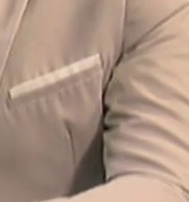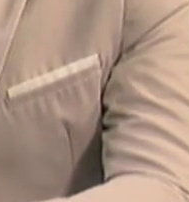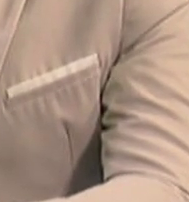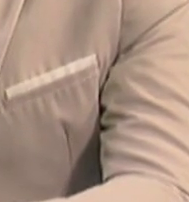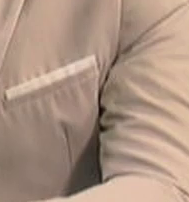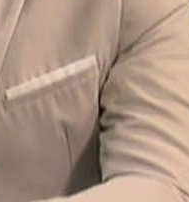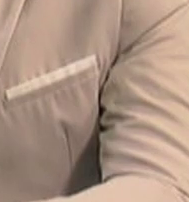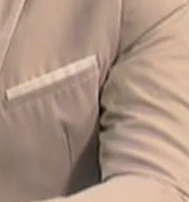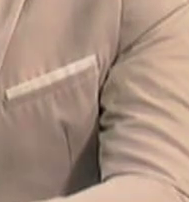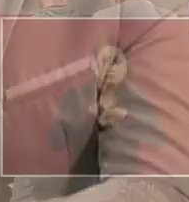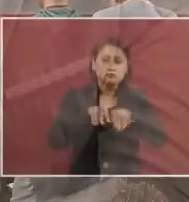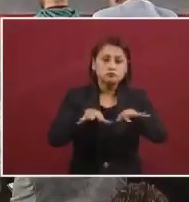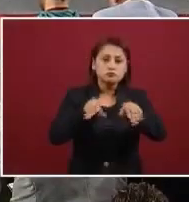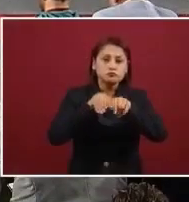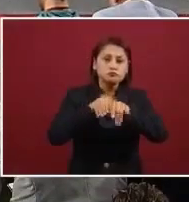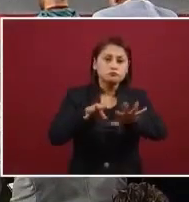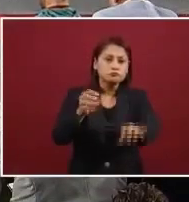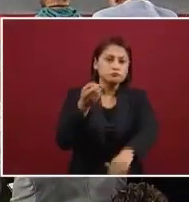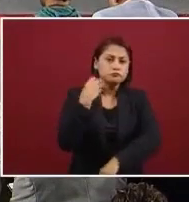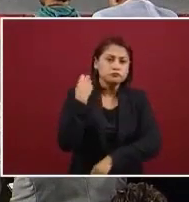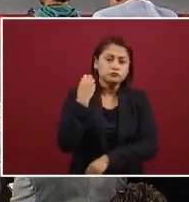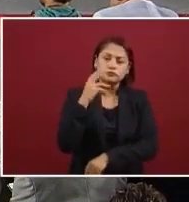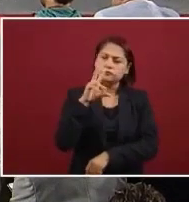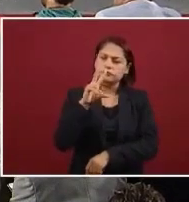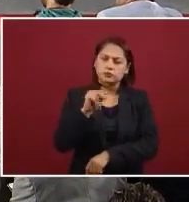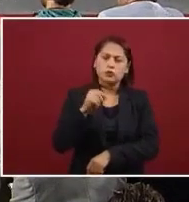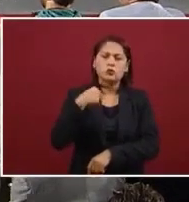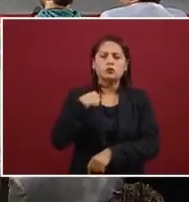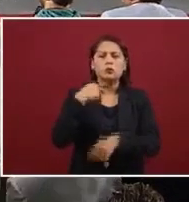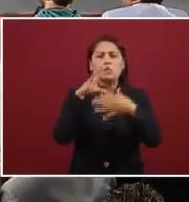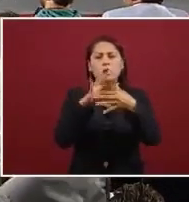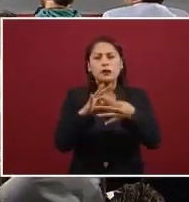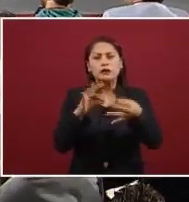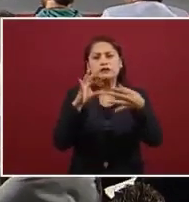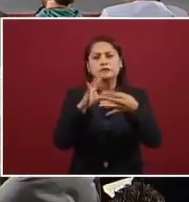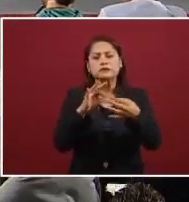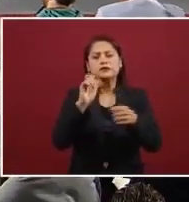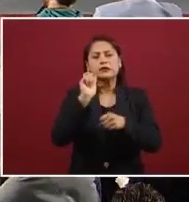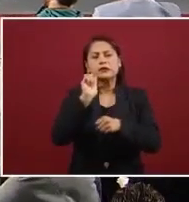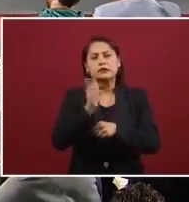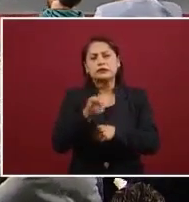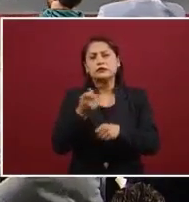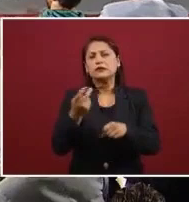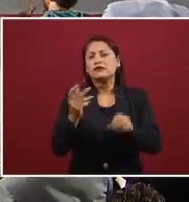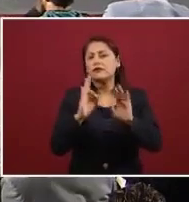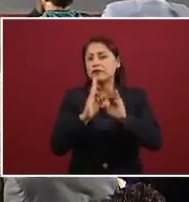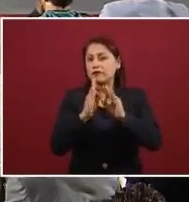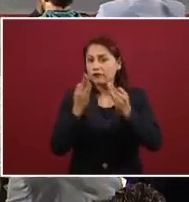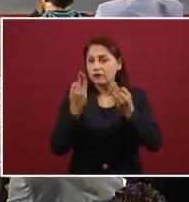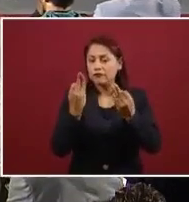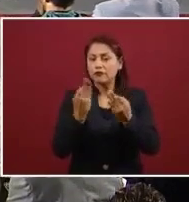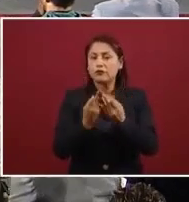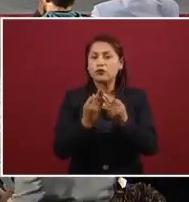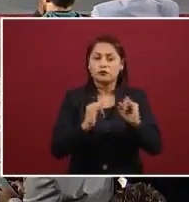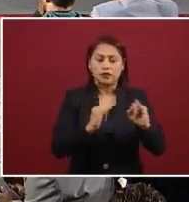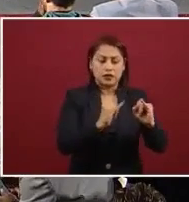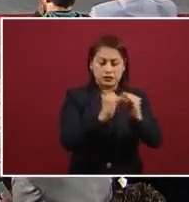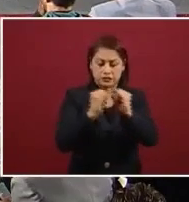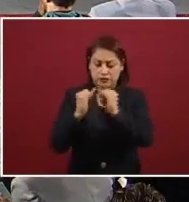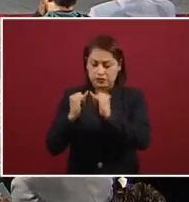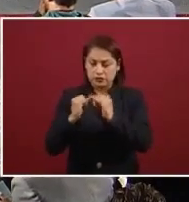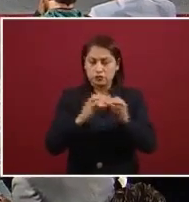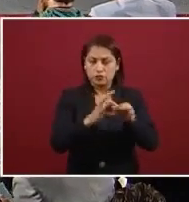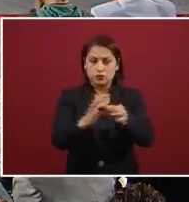la campaña por el concepto que engloba este proceso de a cuerpo a miento institucional de